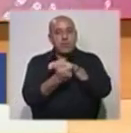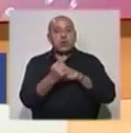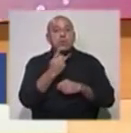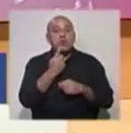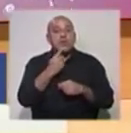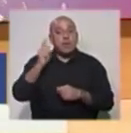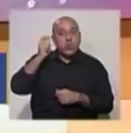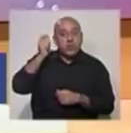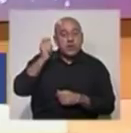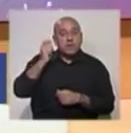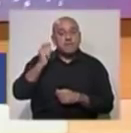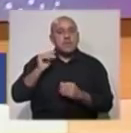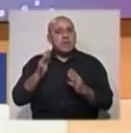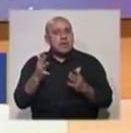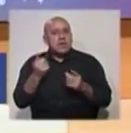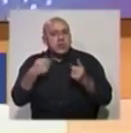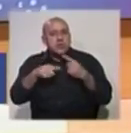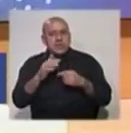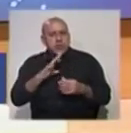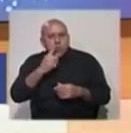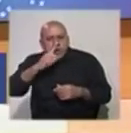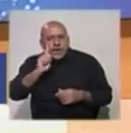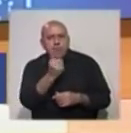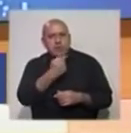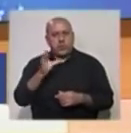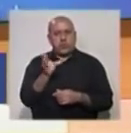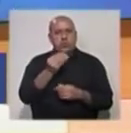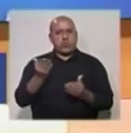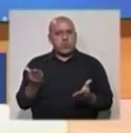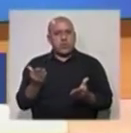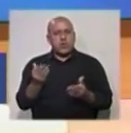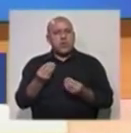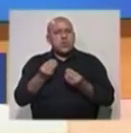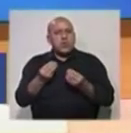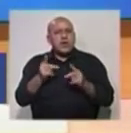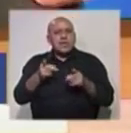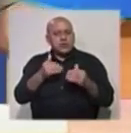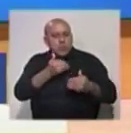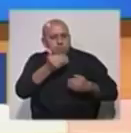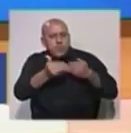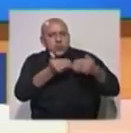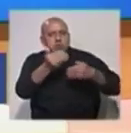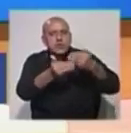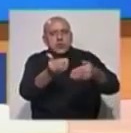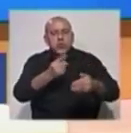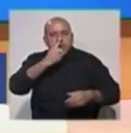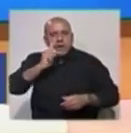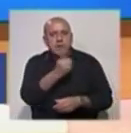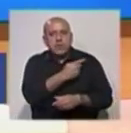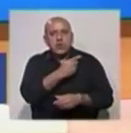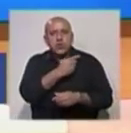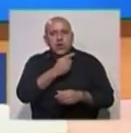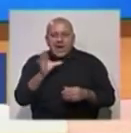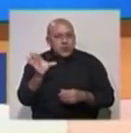extraordinario. Se ha señalado también el aceleramiento y la discrecionalidad. Este es un proceso que cruza a todo el sistema político